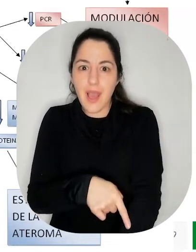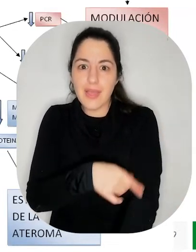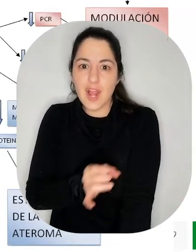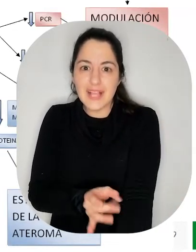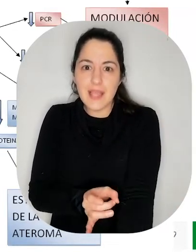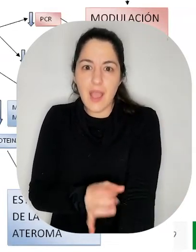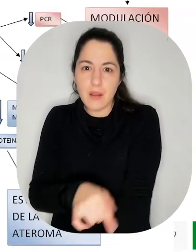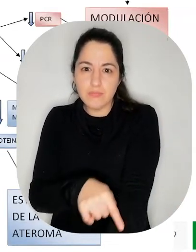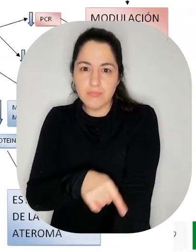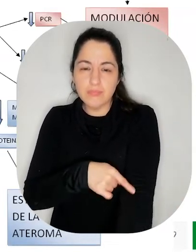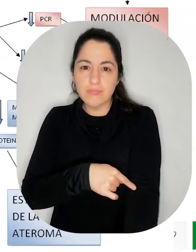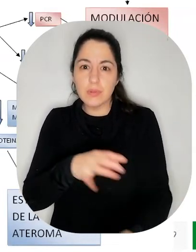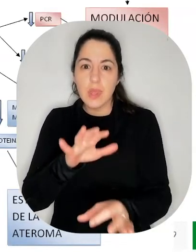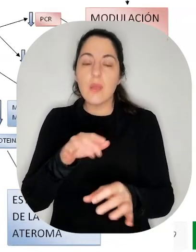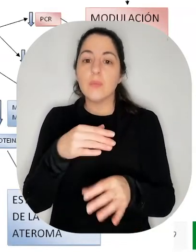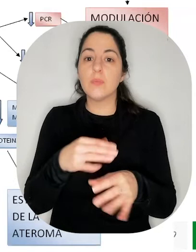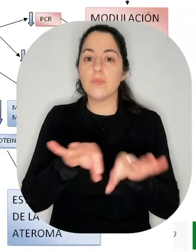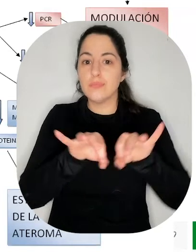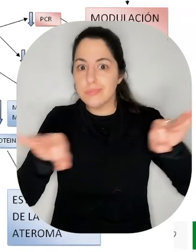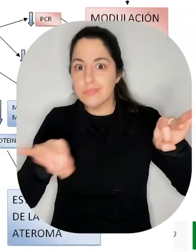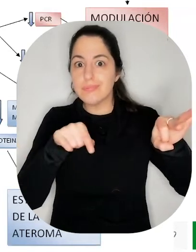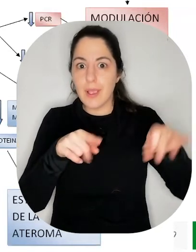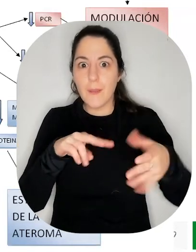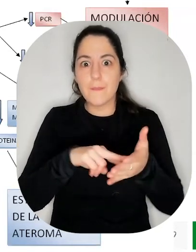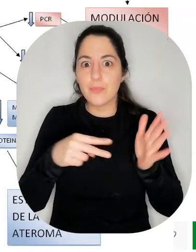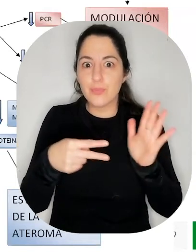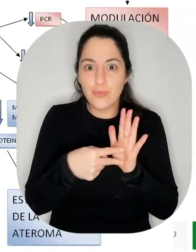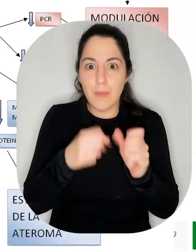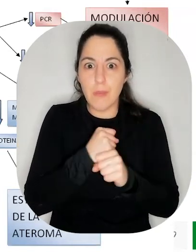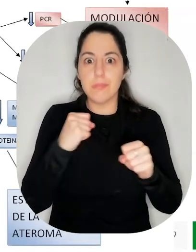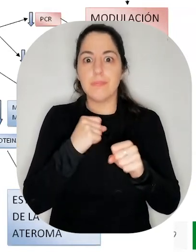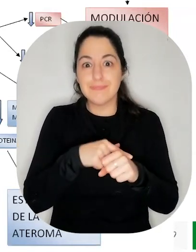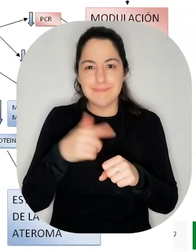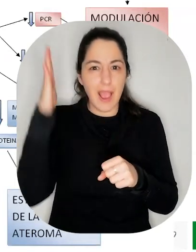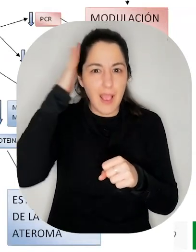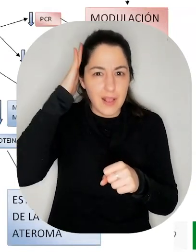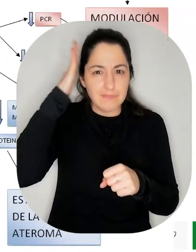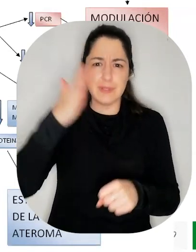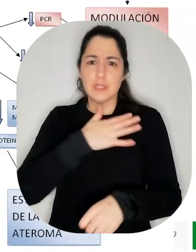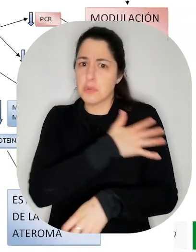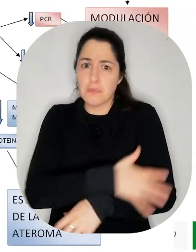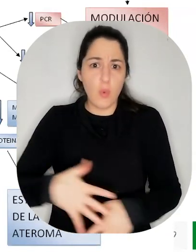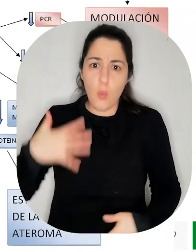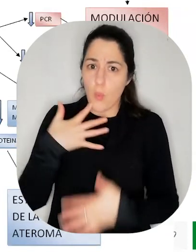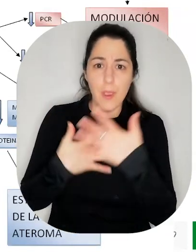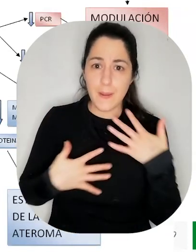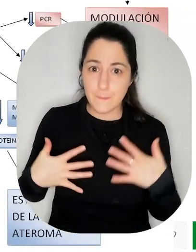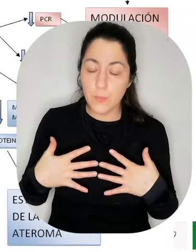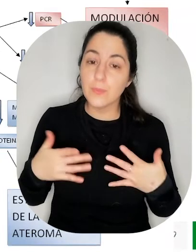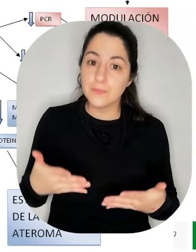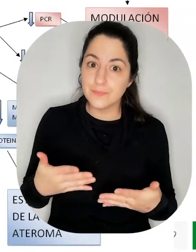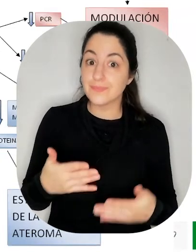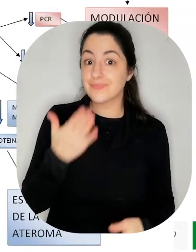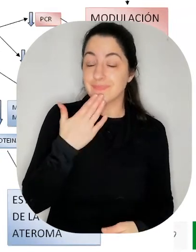Terminan mejorando la función endotelial, que es la capacidad del sistema vascular, disminuye la inflamación, que también